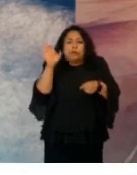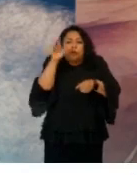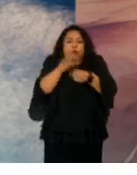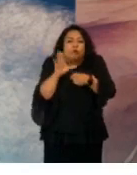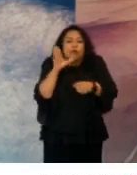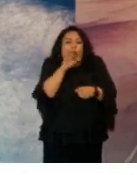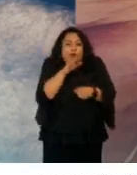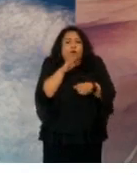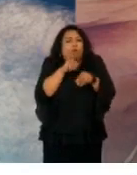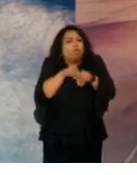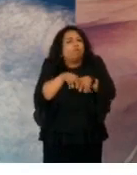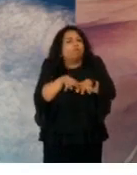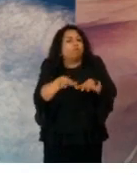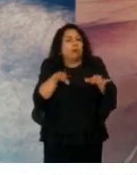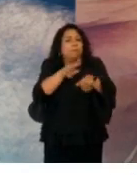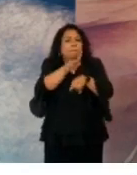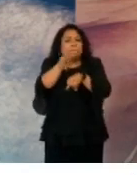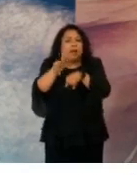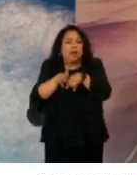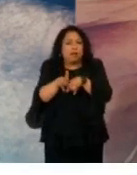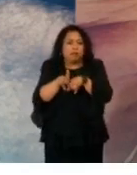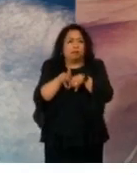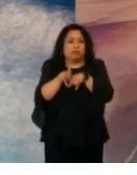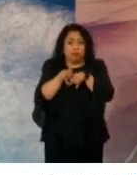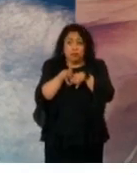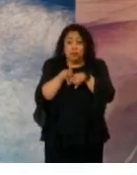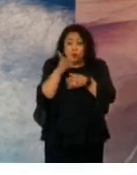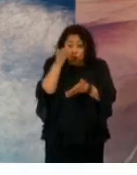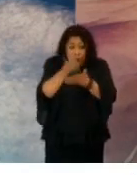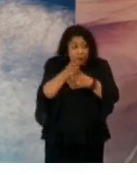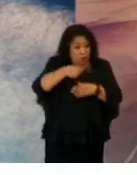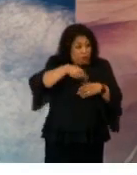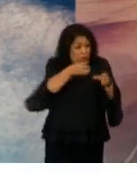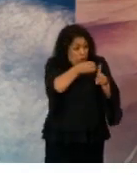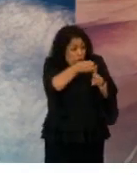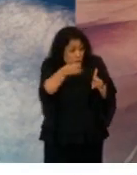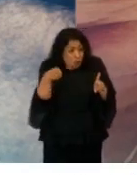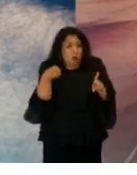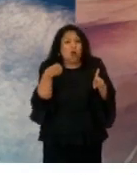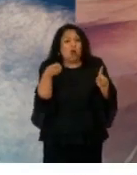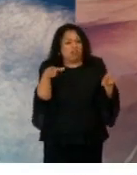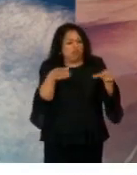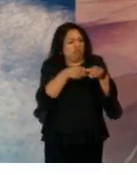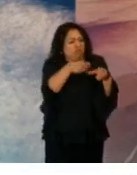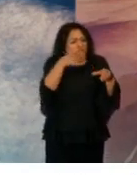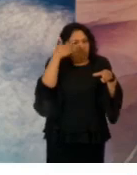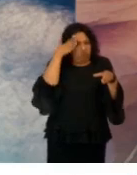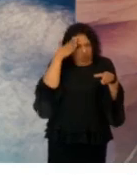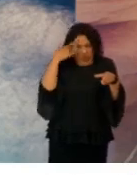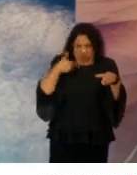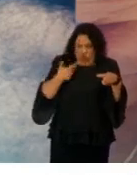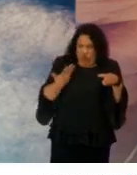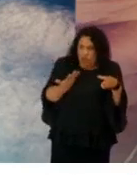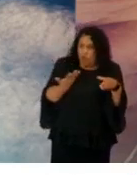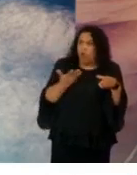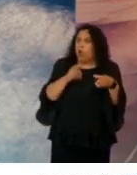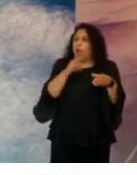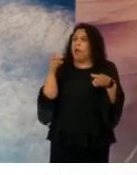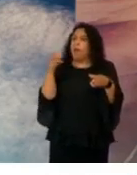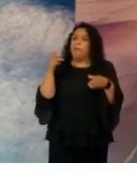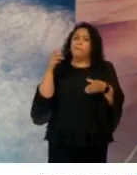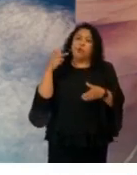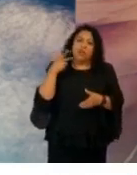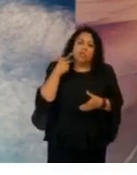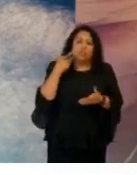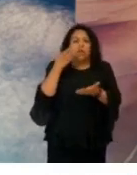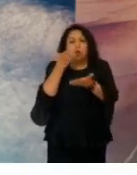afro permee el país, porque solamente organizados, haciendo como actores en política, en